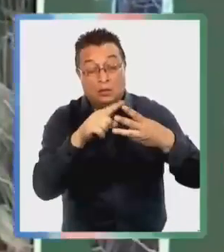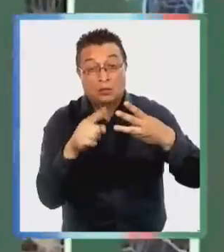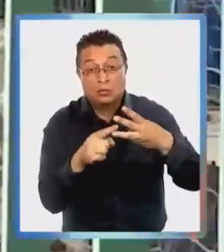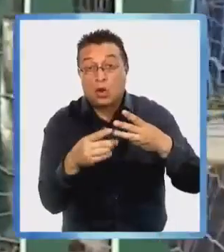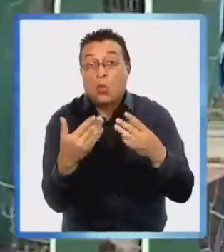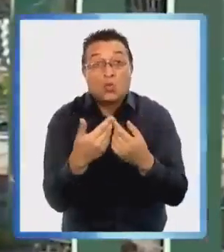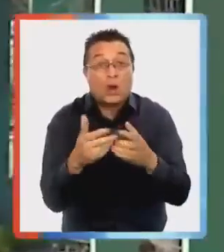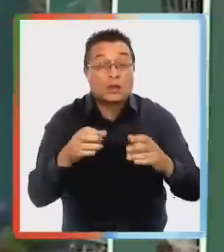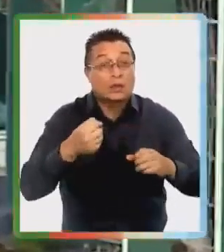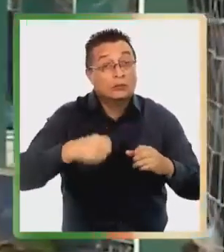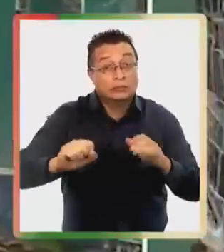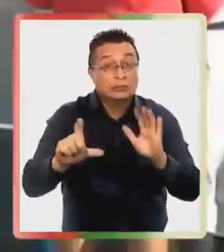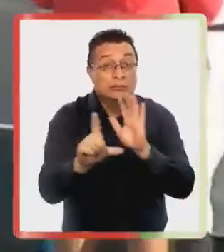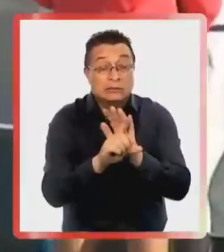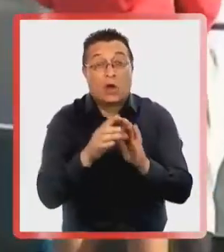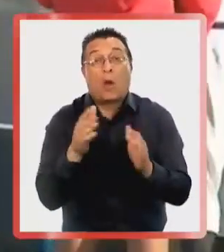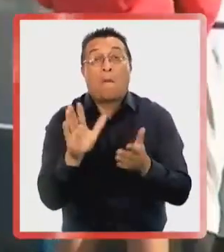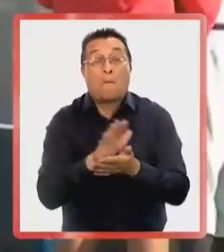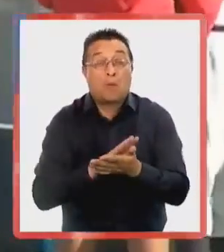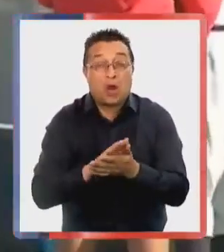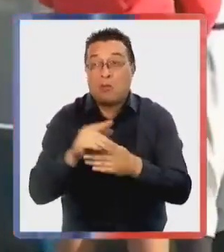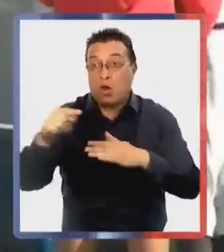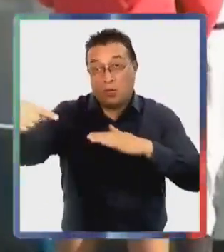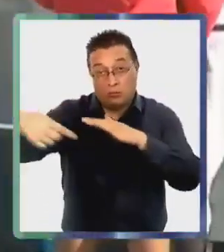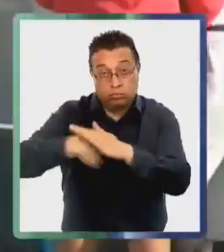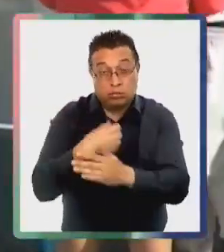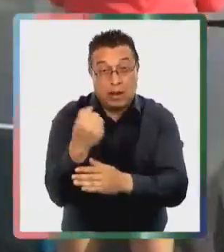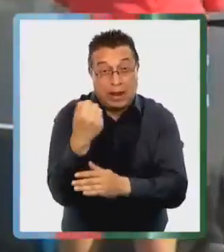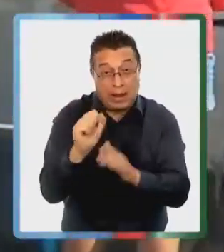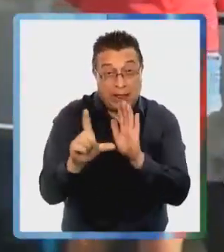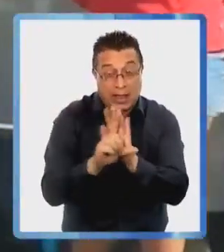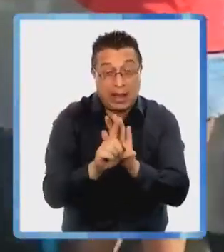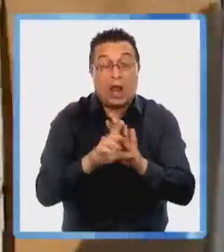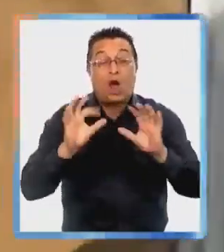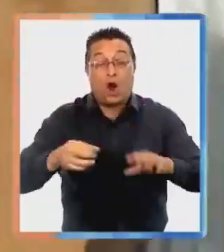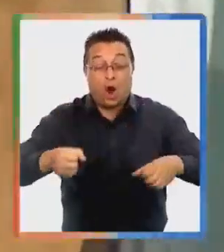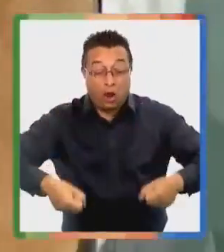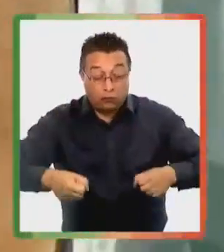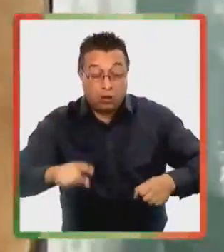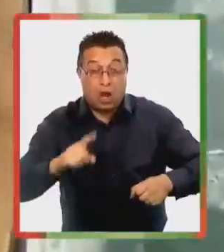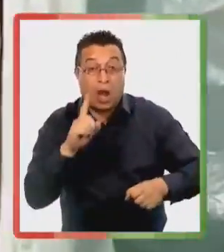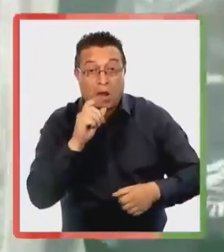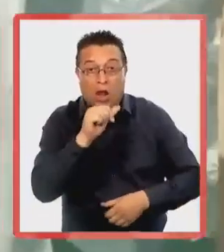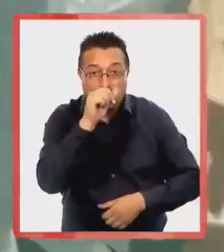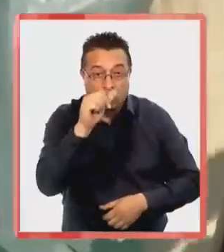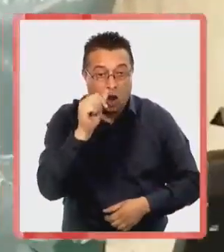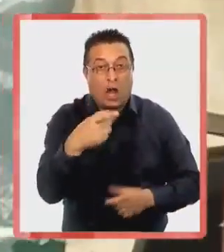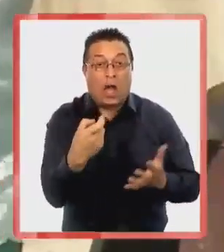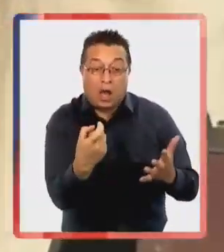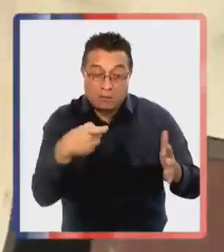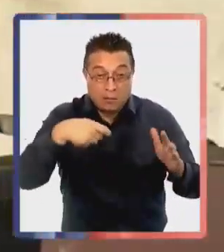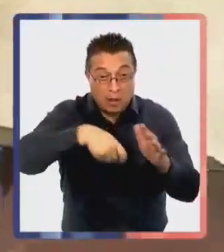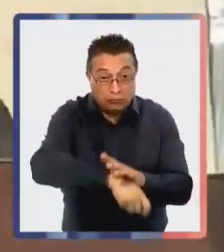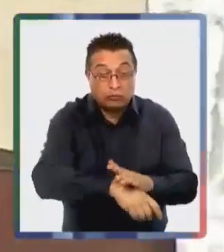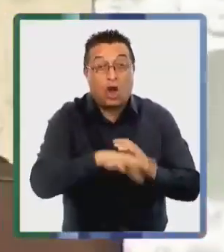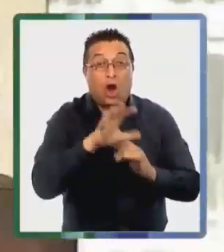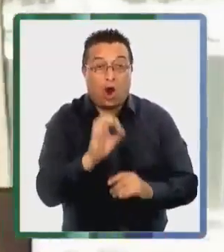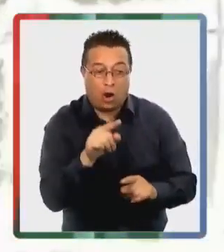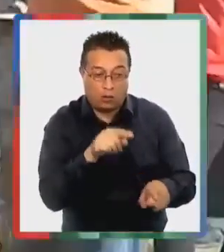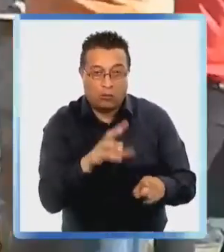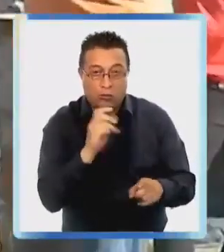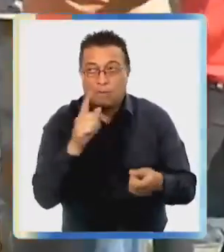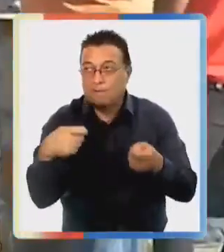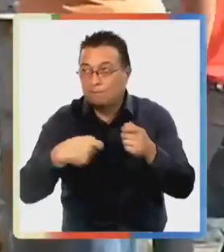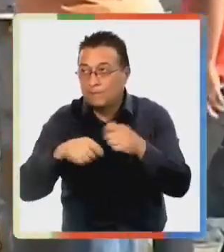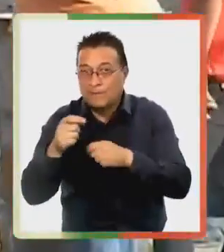por la frontera, o que en el equipaje hay drogas o hay armamento o hay indicios de trata de personas, entonces detenga a